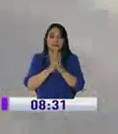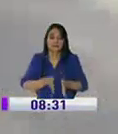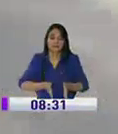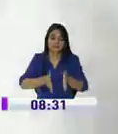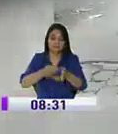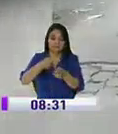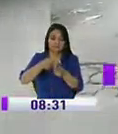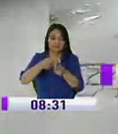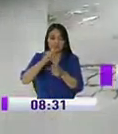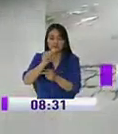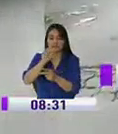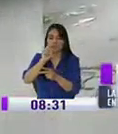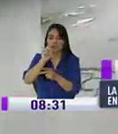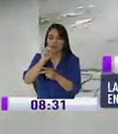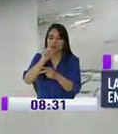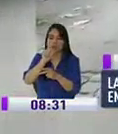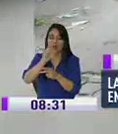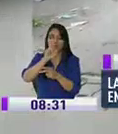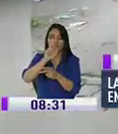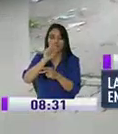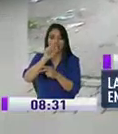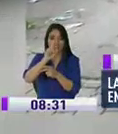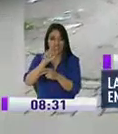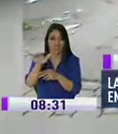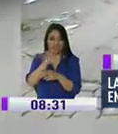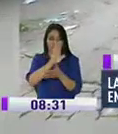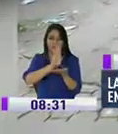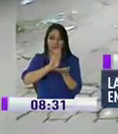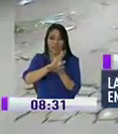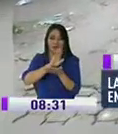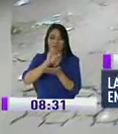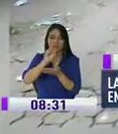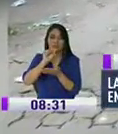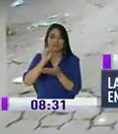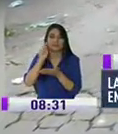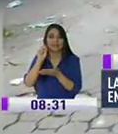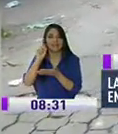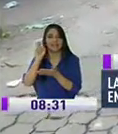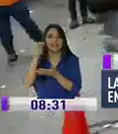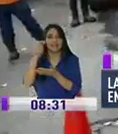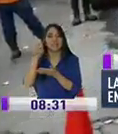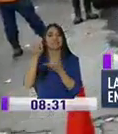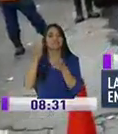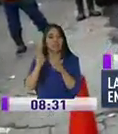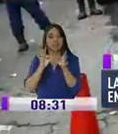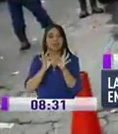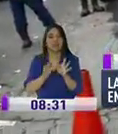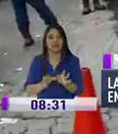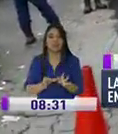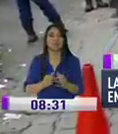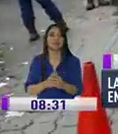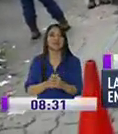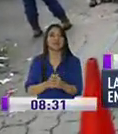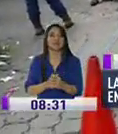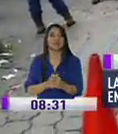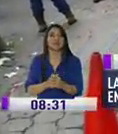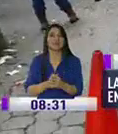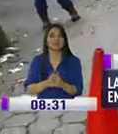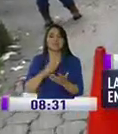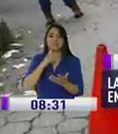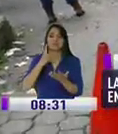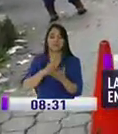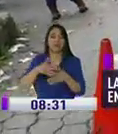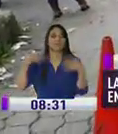Andrade, sector de San Diego, se encontraba en malas condiciones, también hicieron lo propio. Ahí está. No es que se afirmaba, estaba en